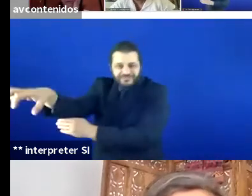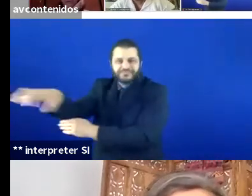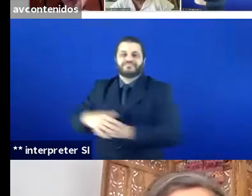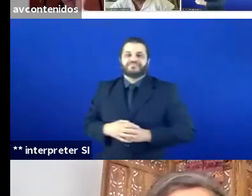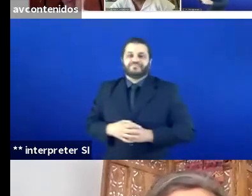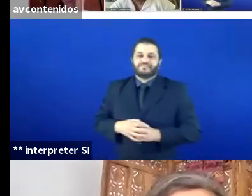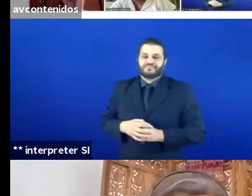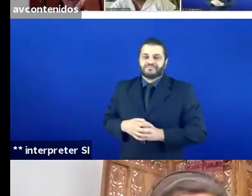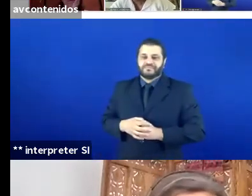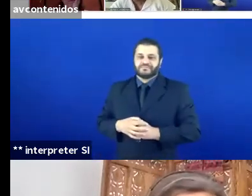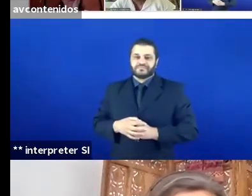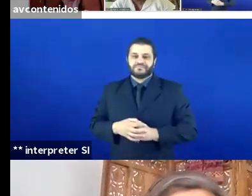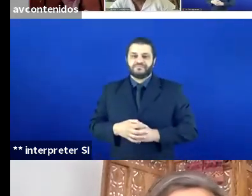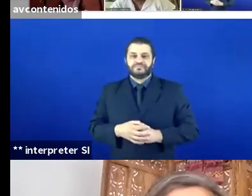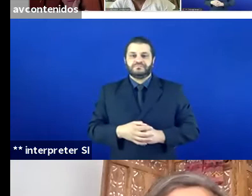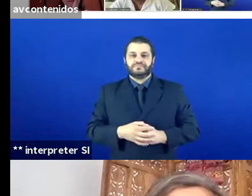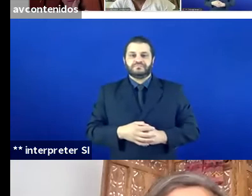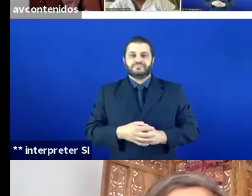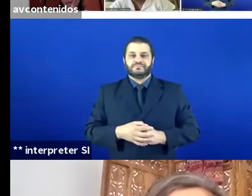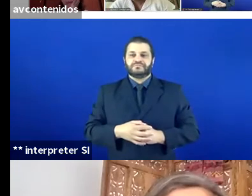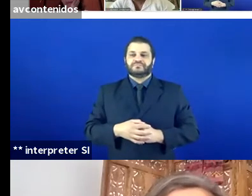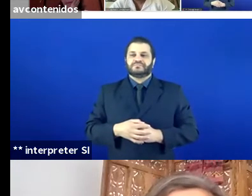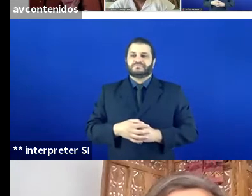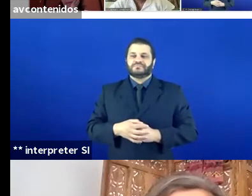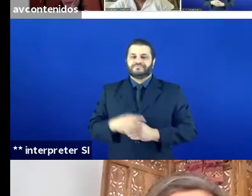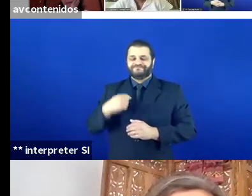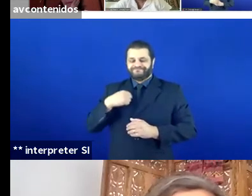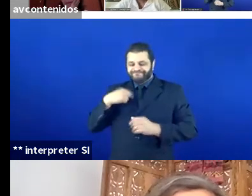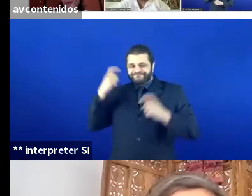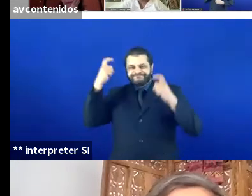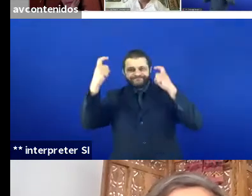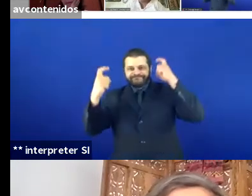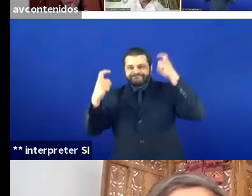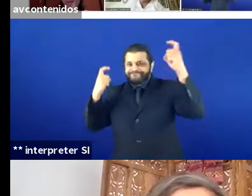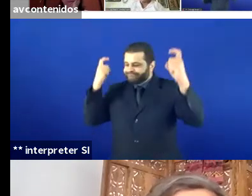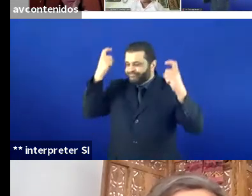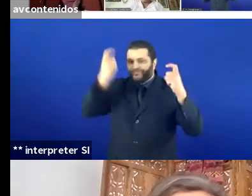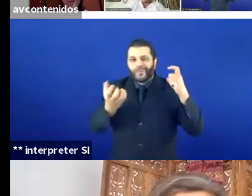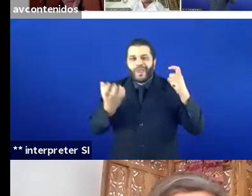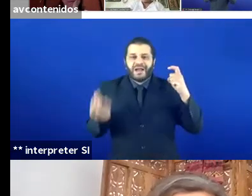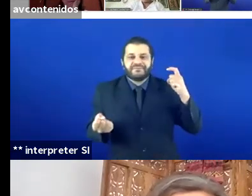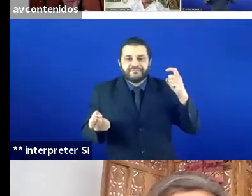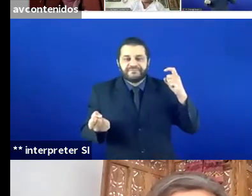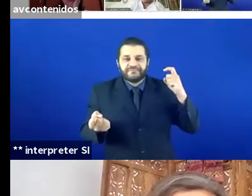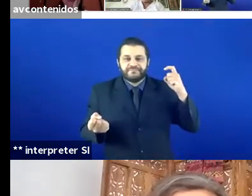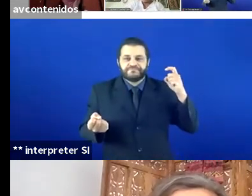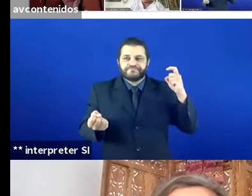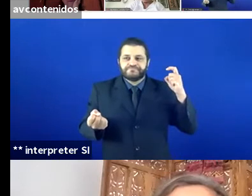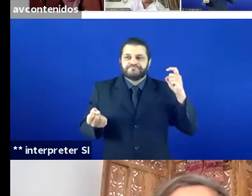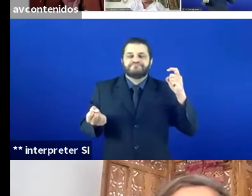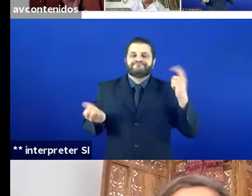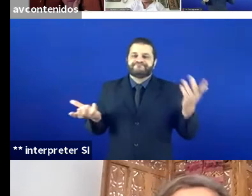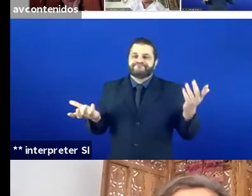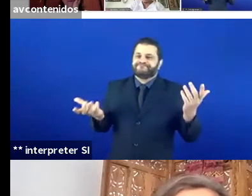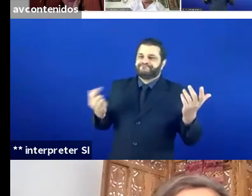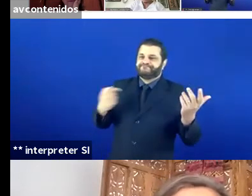Me pregunta sobre las amenazas. Lo primero que quisiera decir es que encuentro una gran amenaza